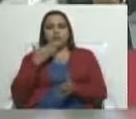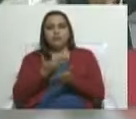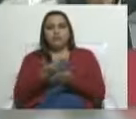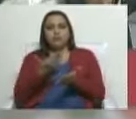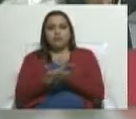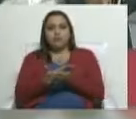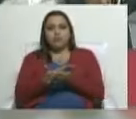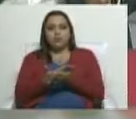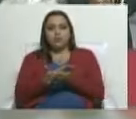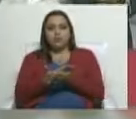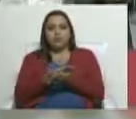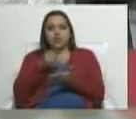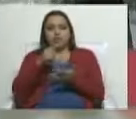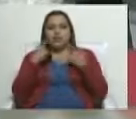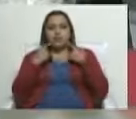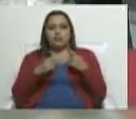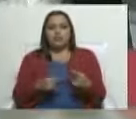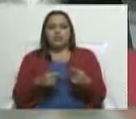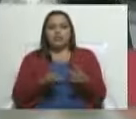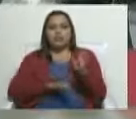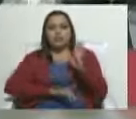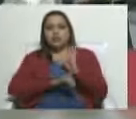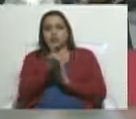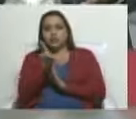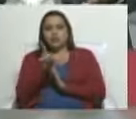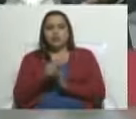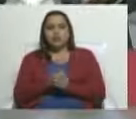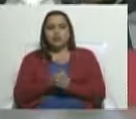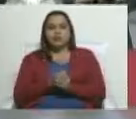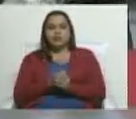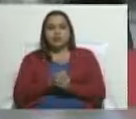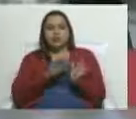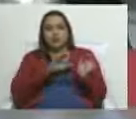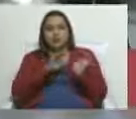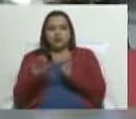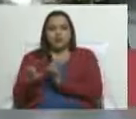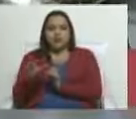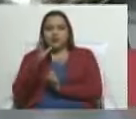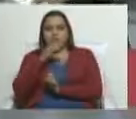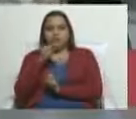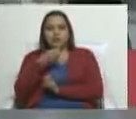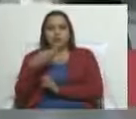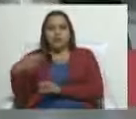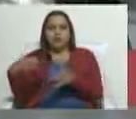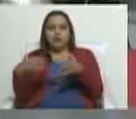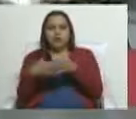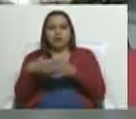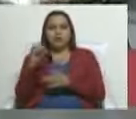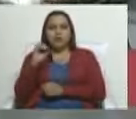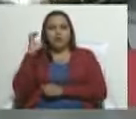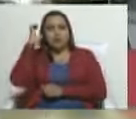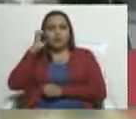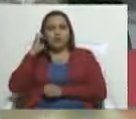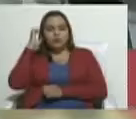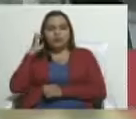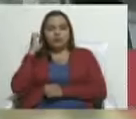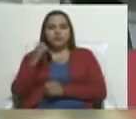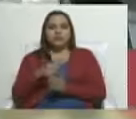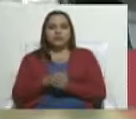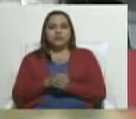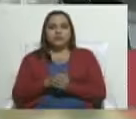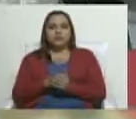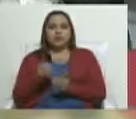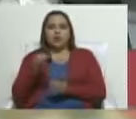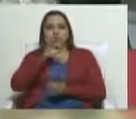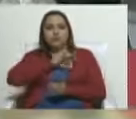circunstancia de pérdida, el crecimiento de las migraciones no blancas, no europeas occidentales, no